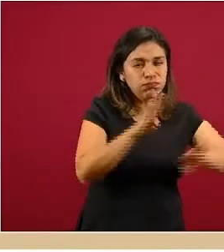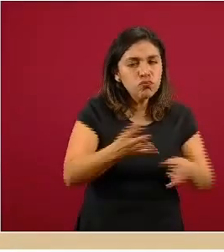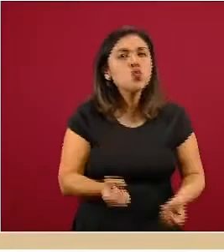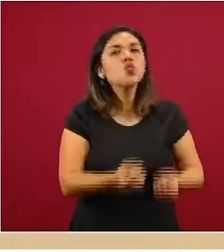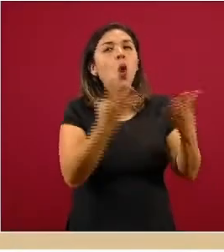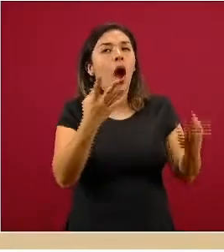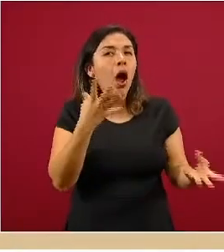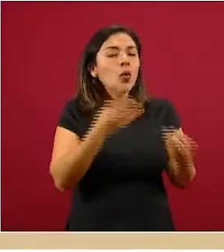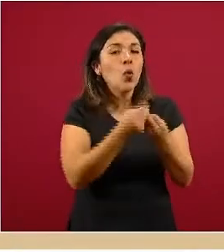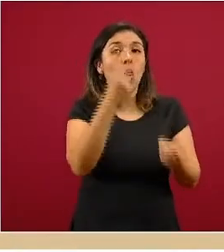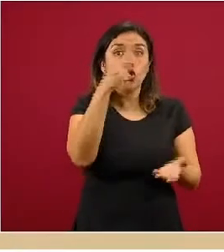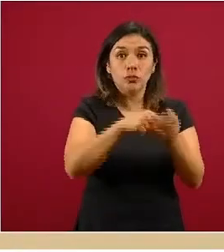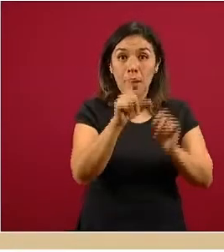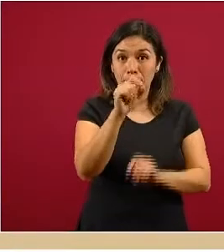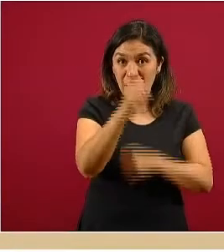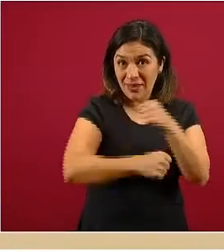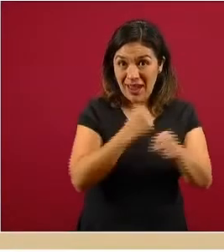favor.